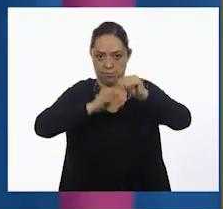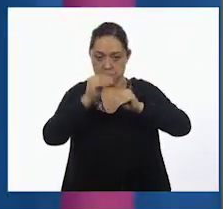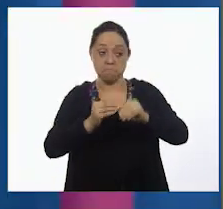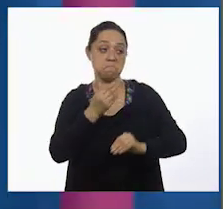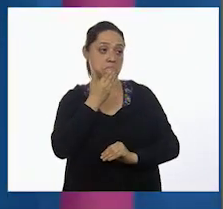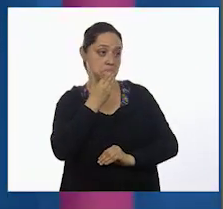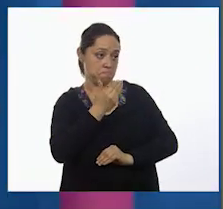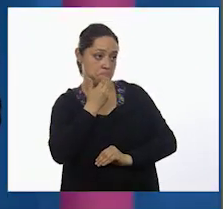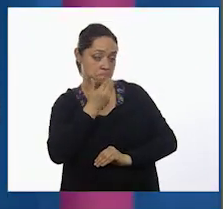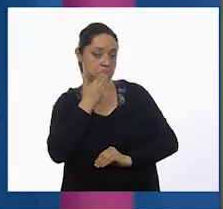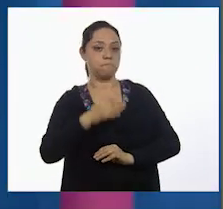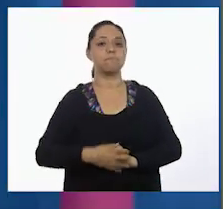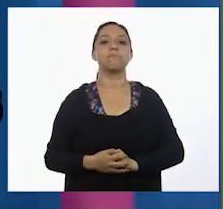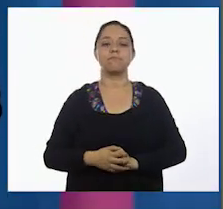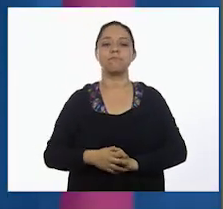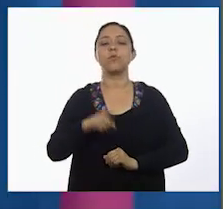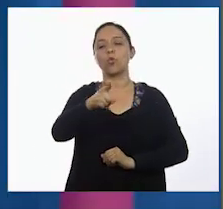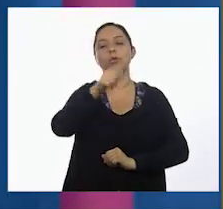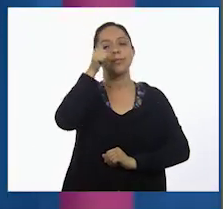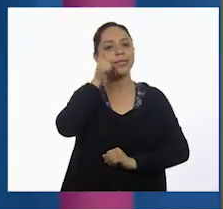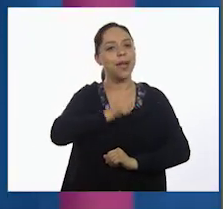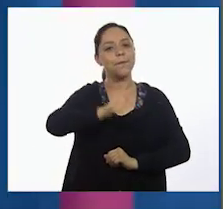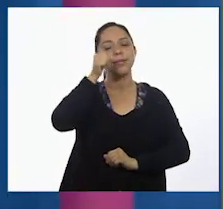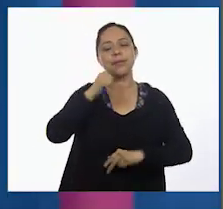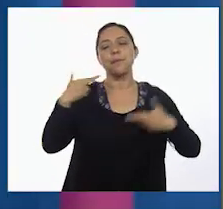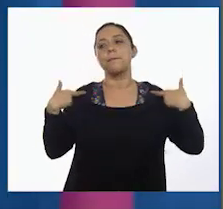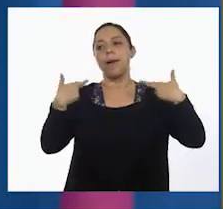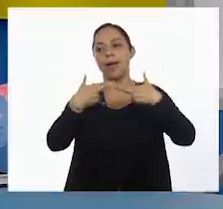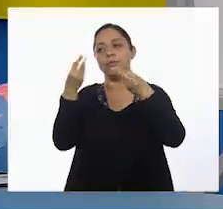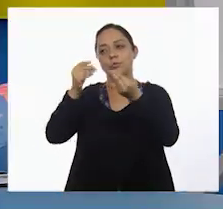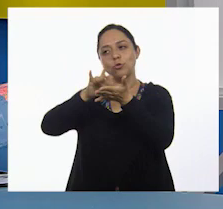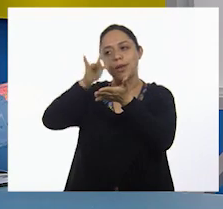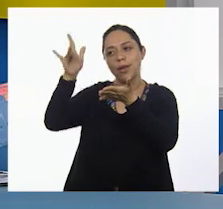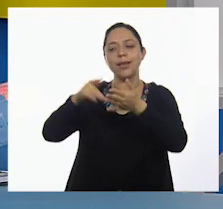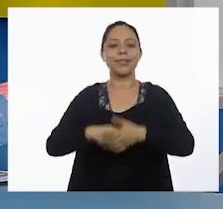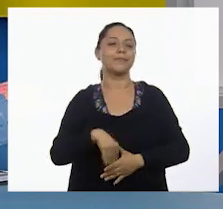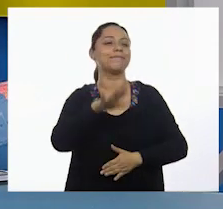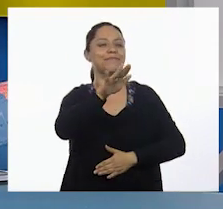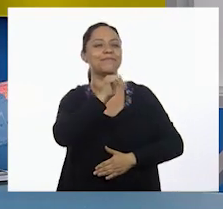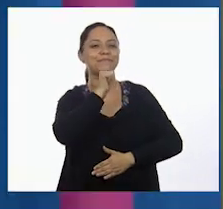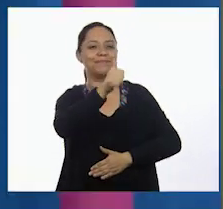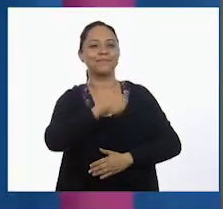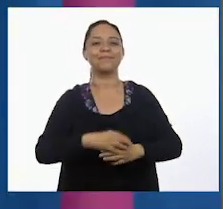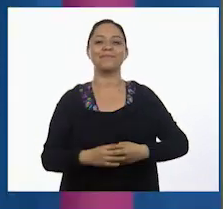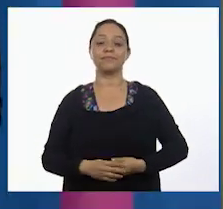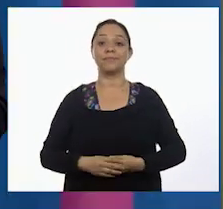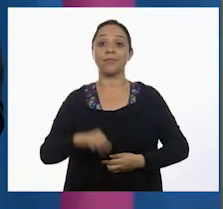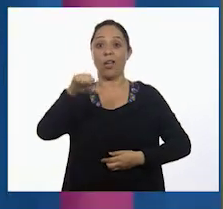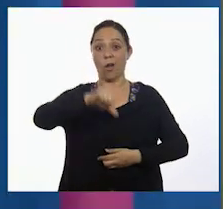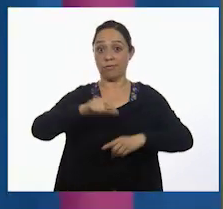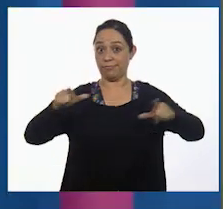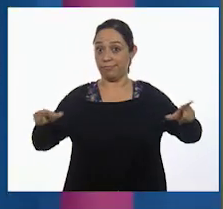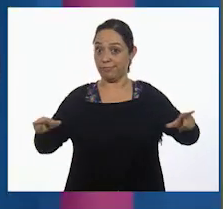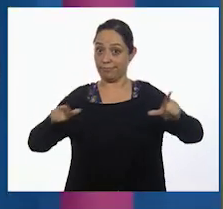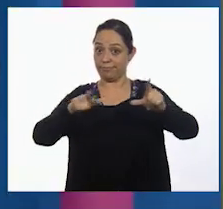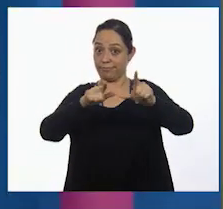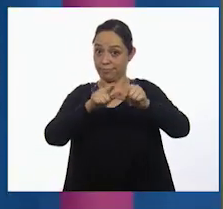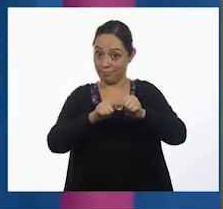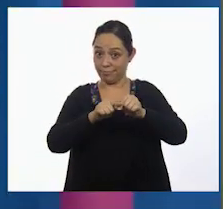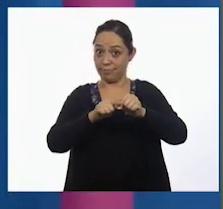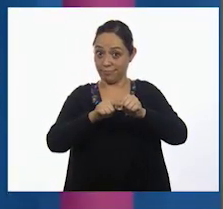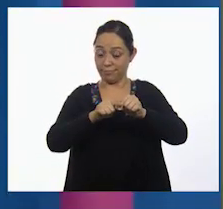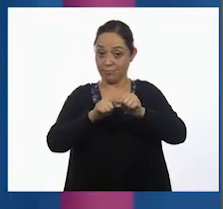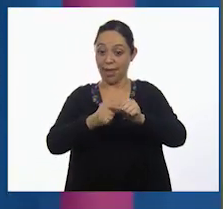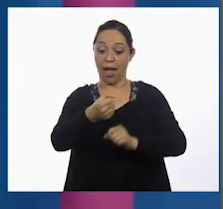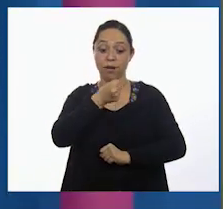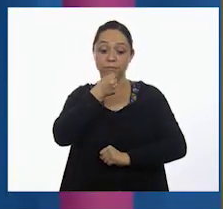bien, pues maestra Gaby, como siempre, muchas gracias. No, ¿de qué, María? Hemos terminado con características